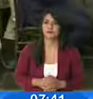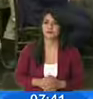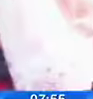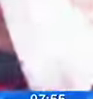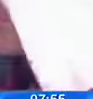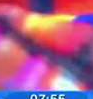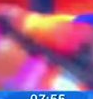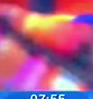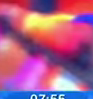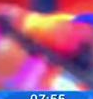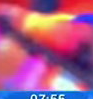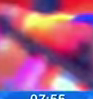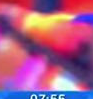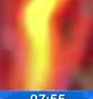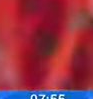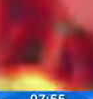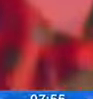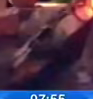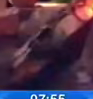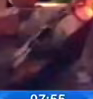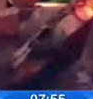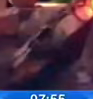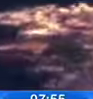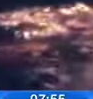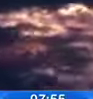Héctor Romero.